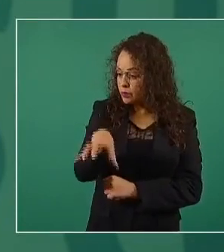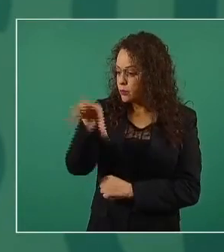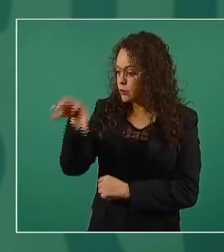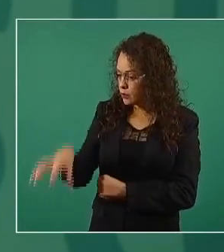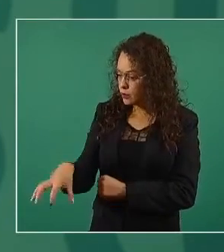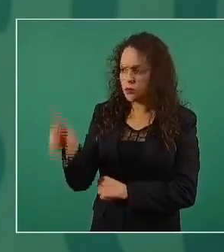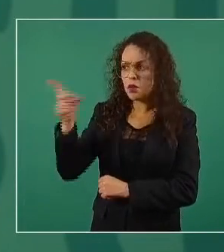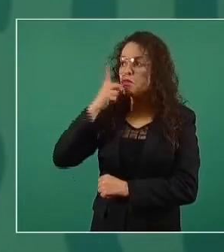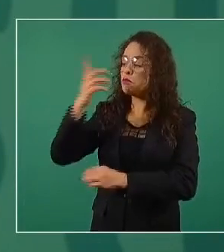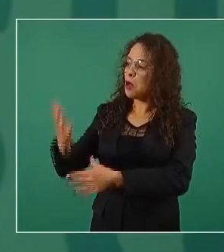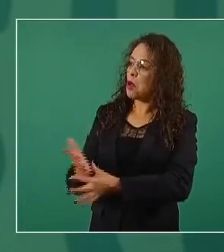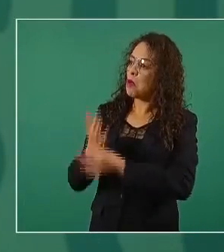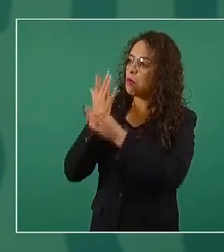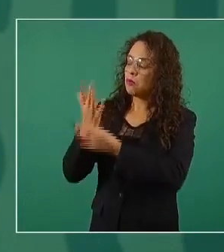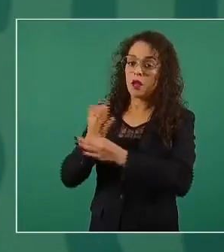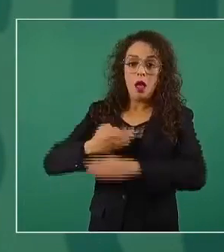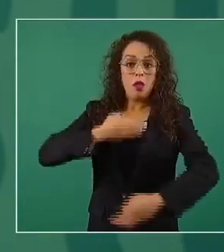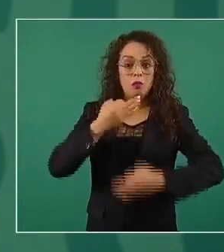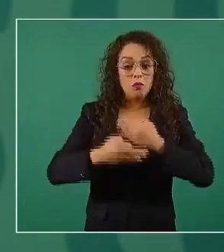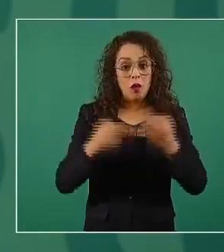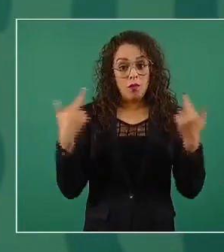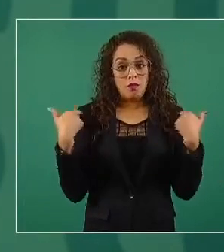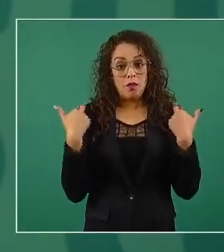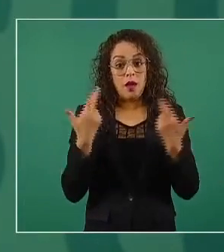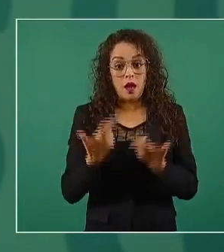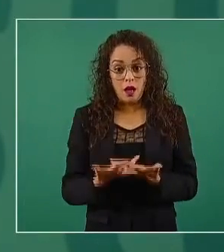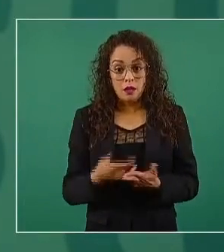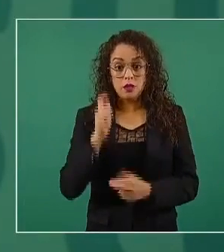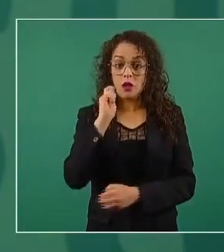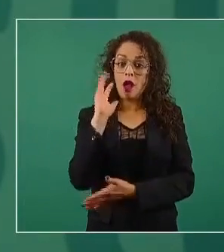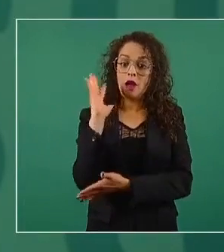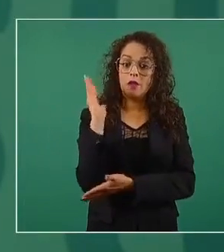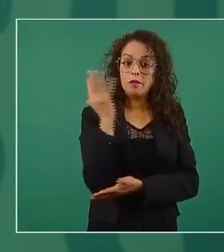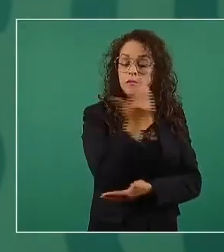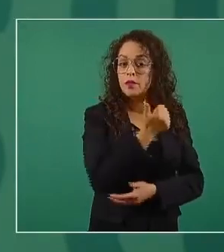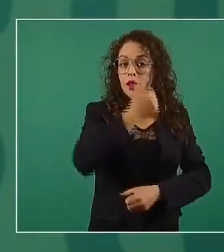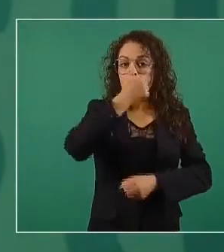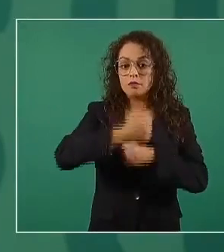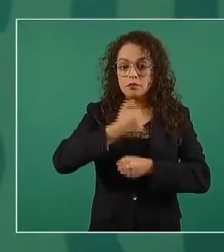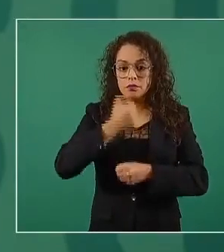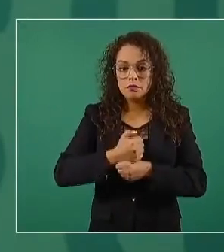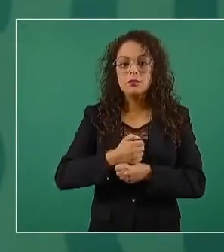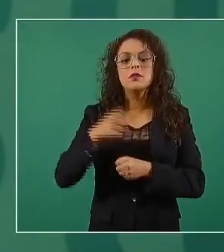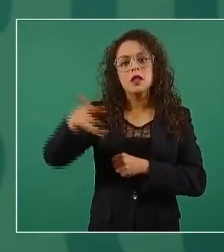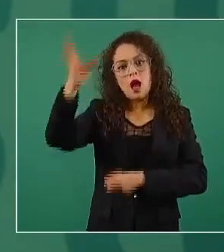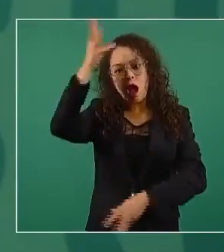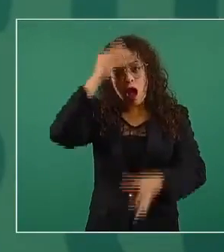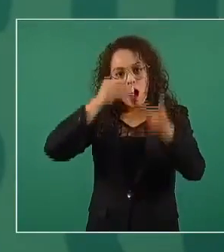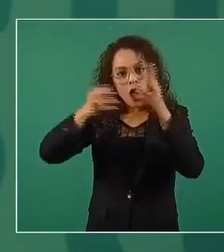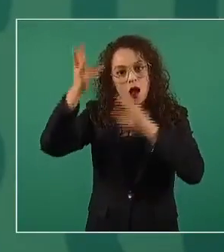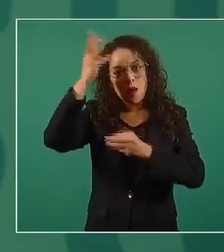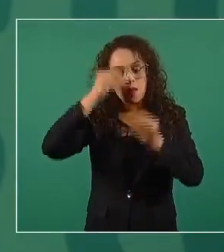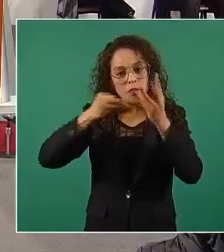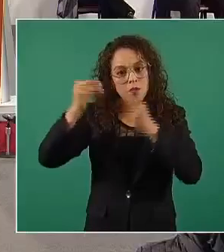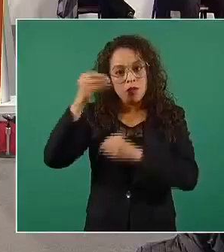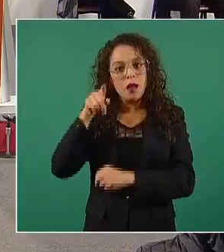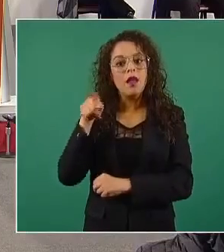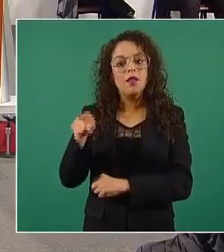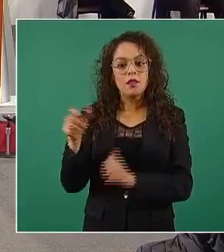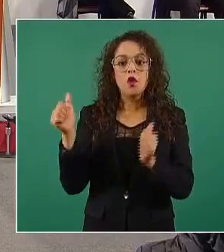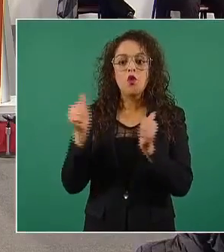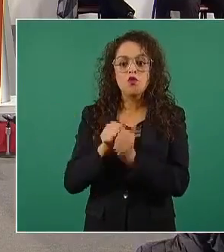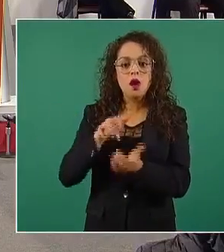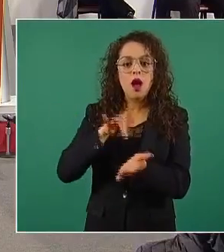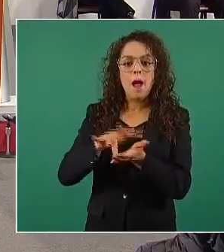maestros de preescolar y primaria se habían capacitado en red de tutoría con apoyo de maestros